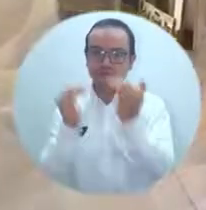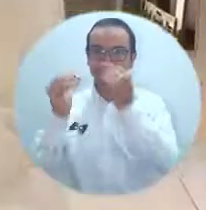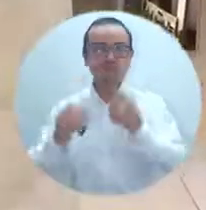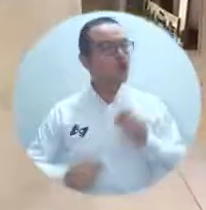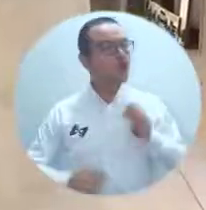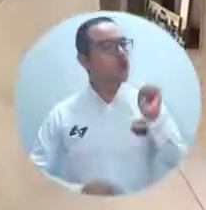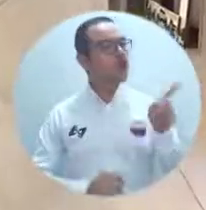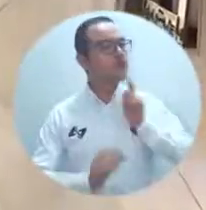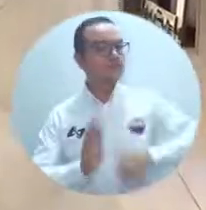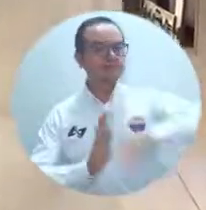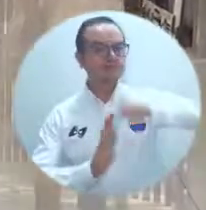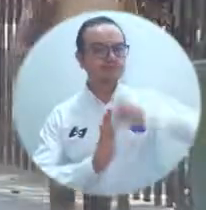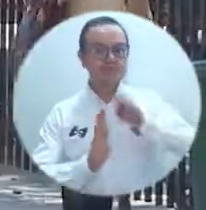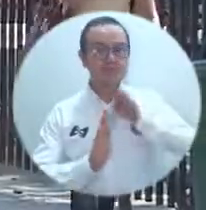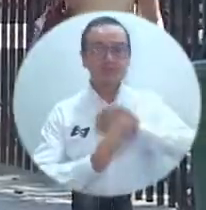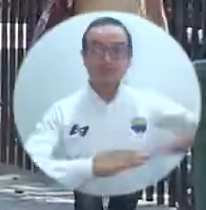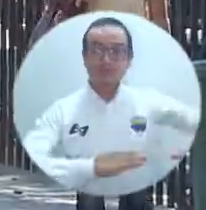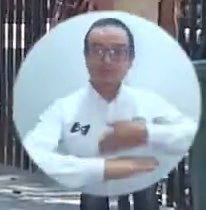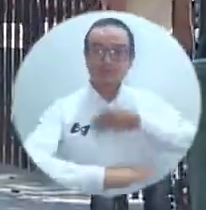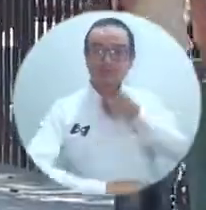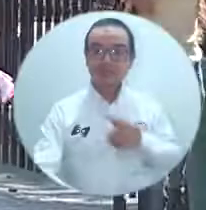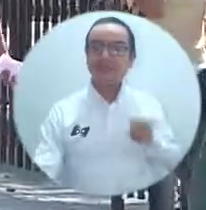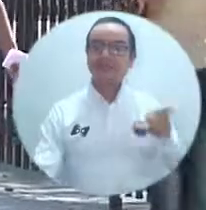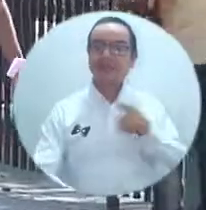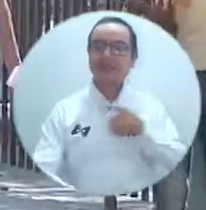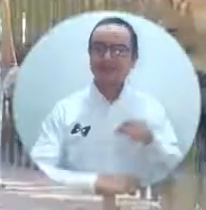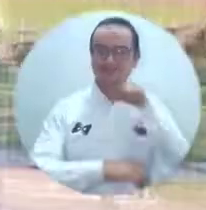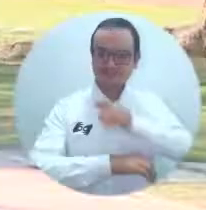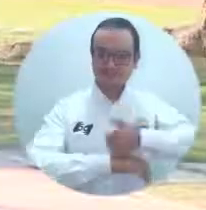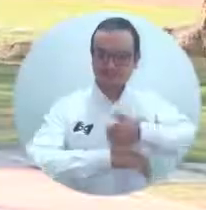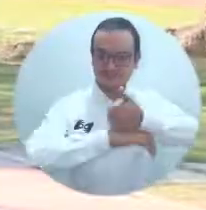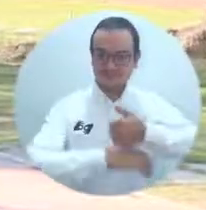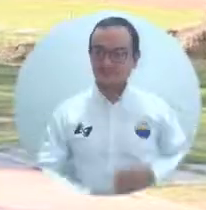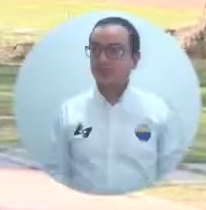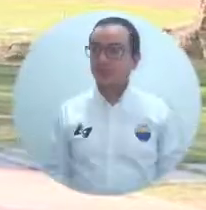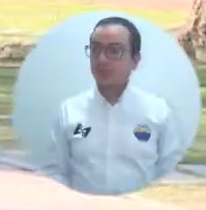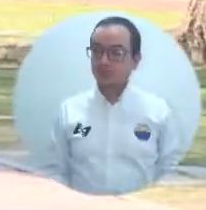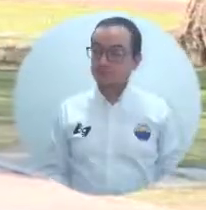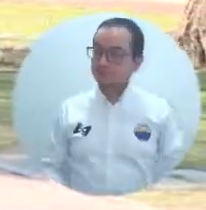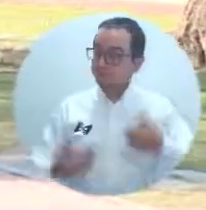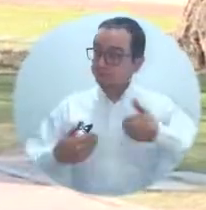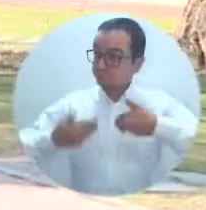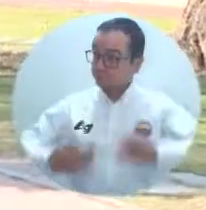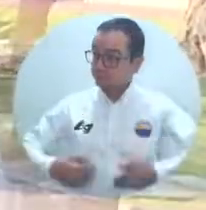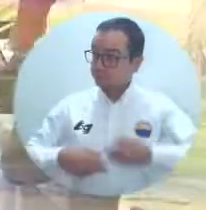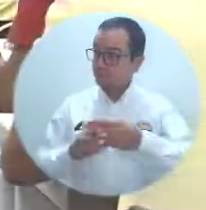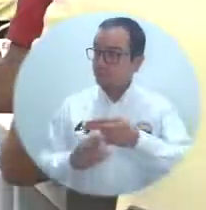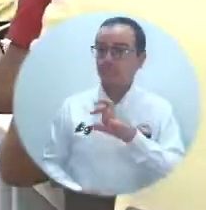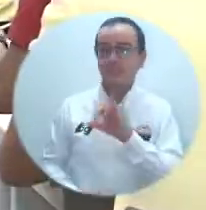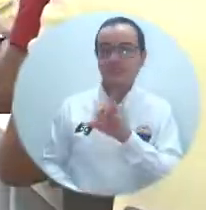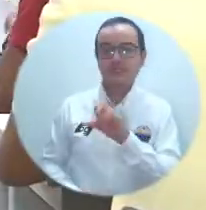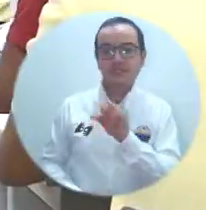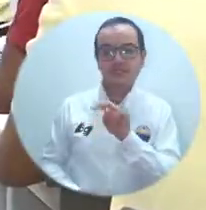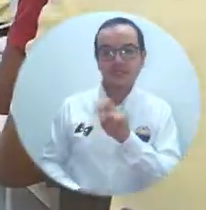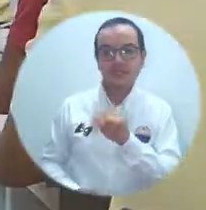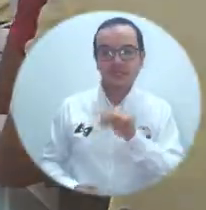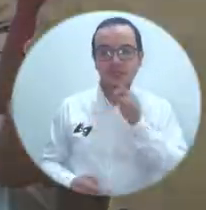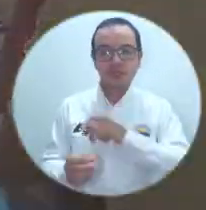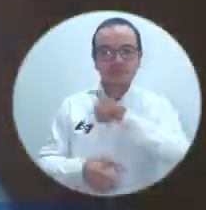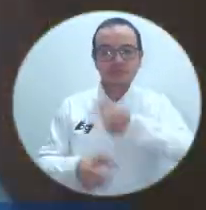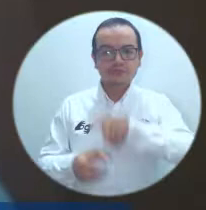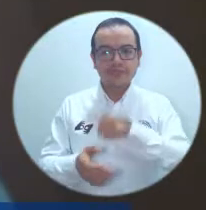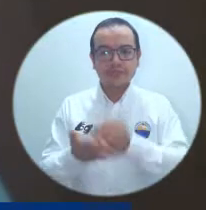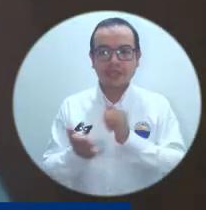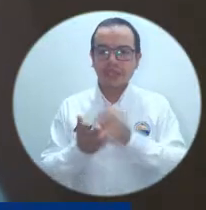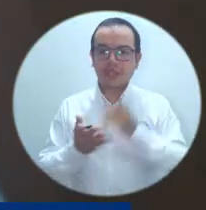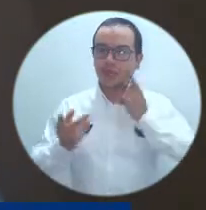de matrículas incluyente, equitativo y sostenible propuesto por el rector Pablo Vera Salazar. Mi nombre es Cristian Núñez, estudiante del programa